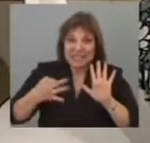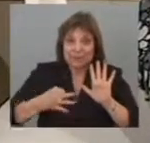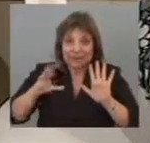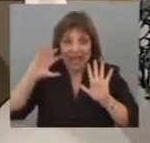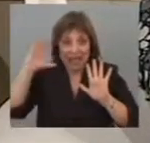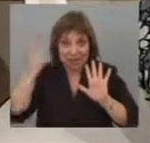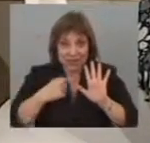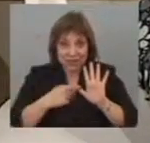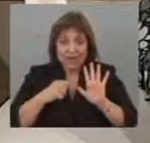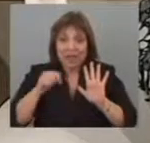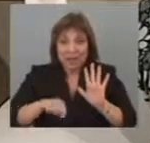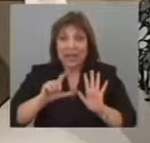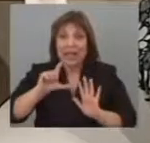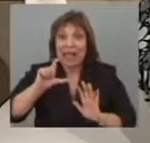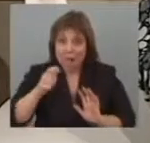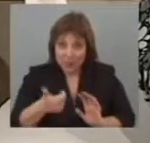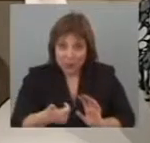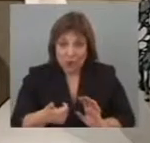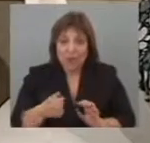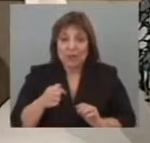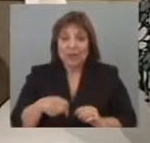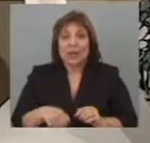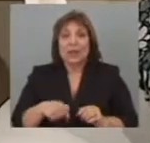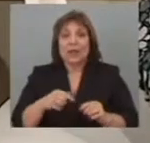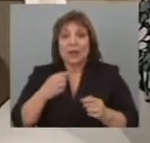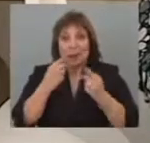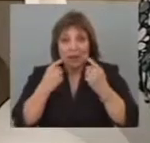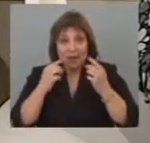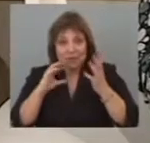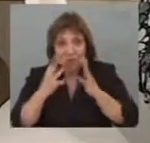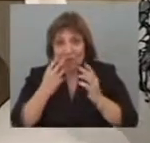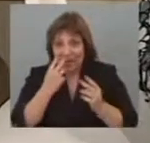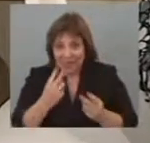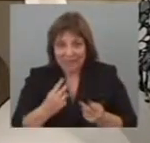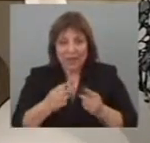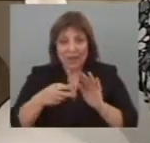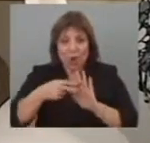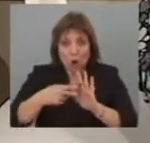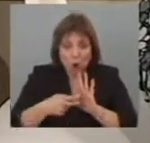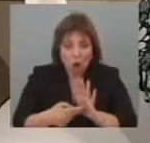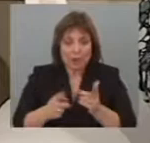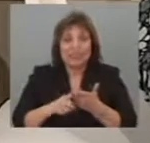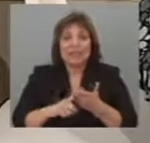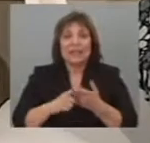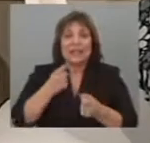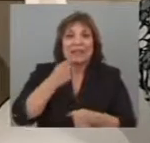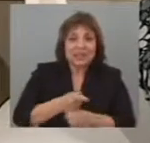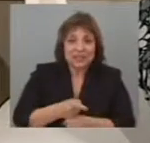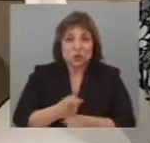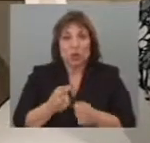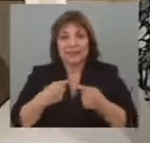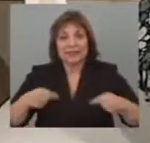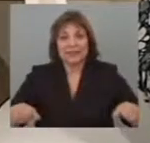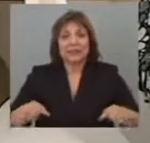violencia ha transformado quizás también la mirada en términos de la norma, en términos de los dictámenes,